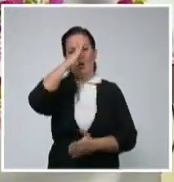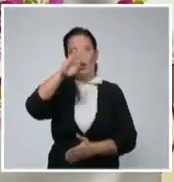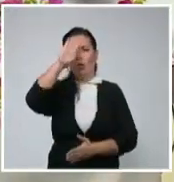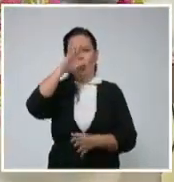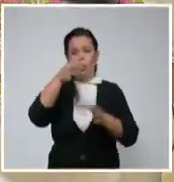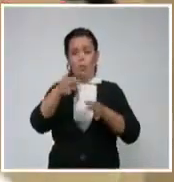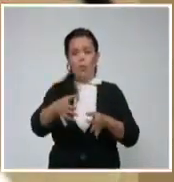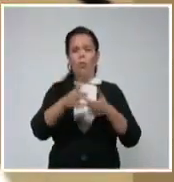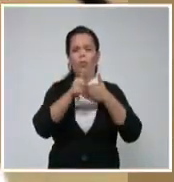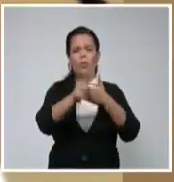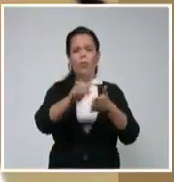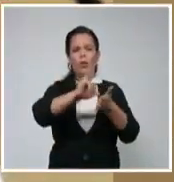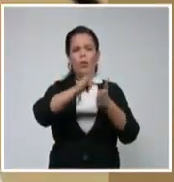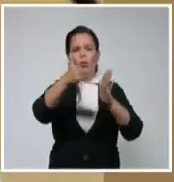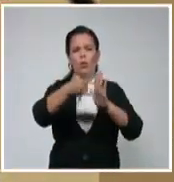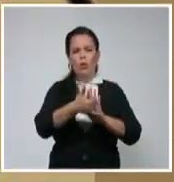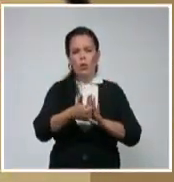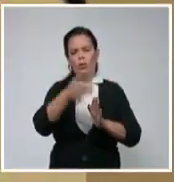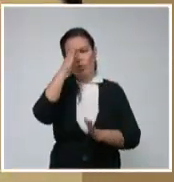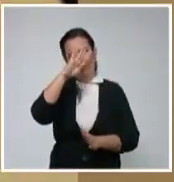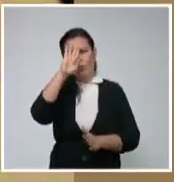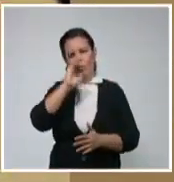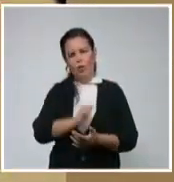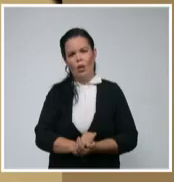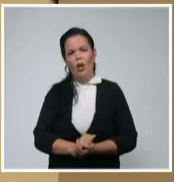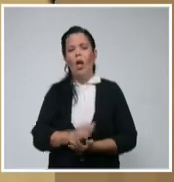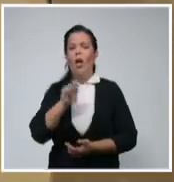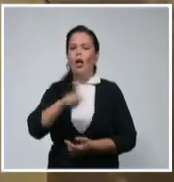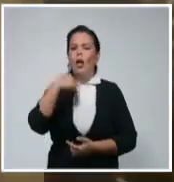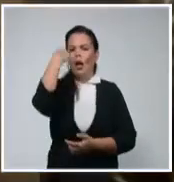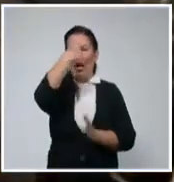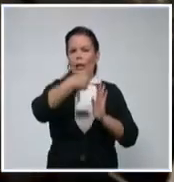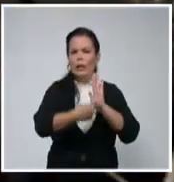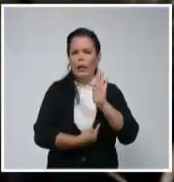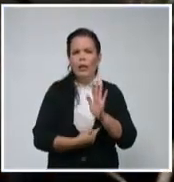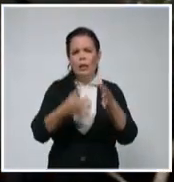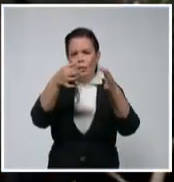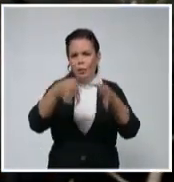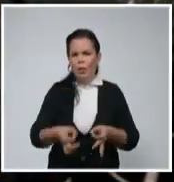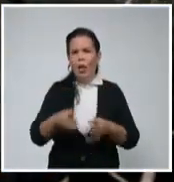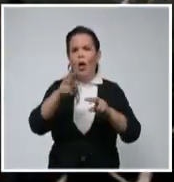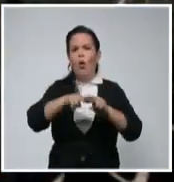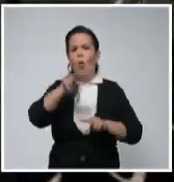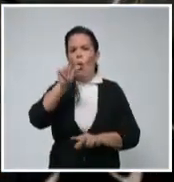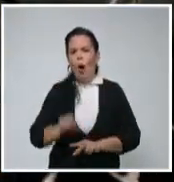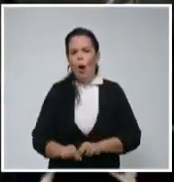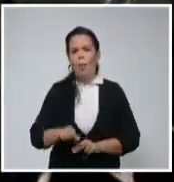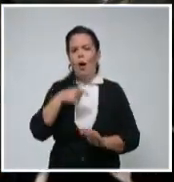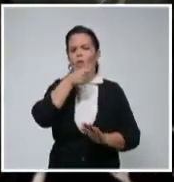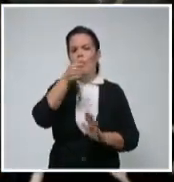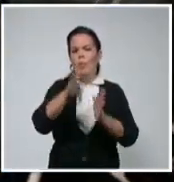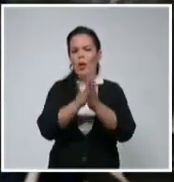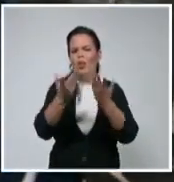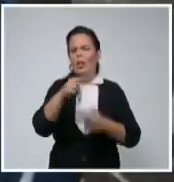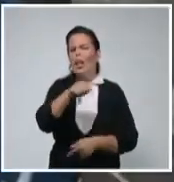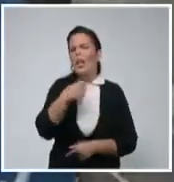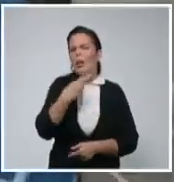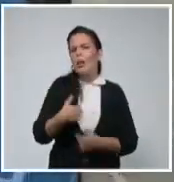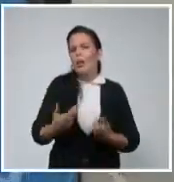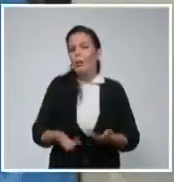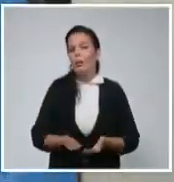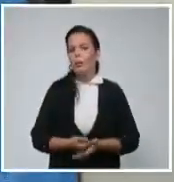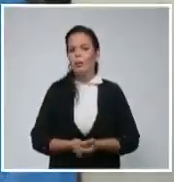Ante la pregunta sobre qué debe caracterizar humanamente a un periodista, responde con estas certezas. Yo creo